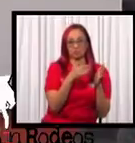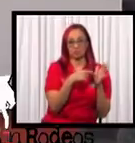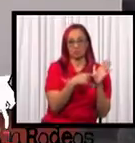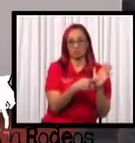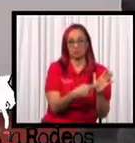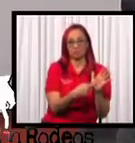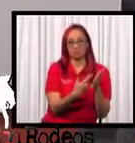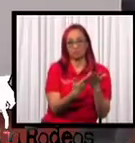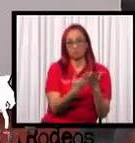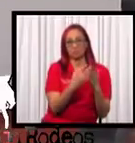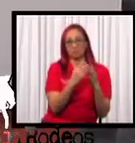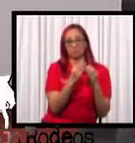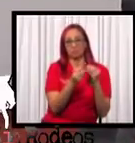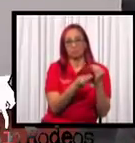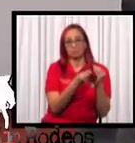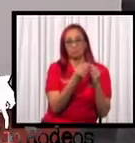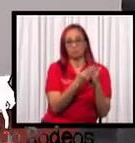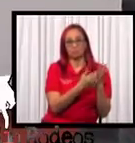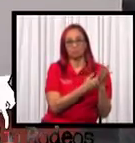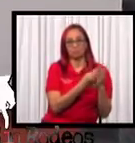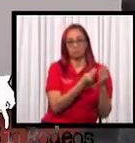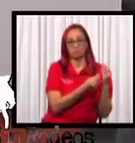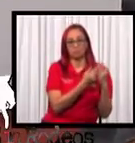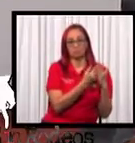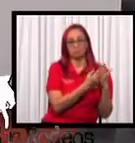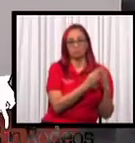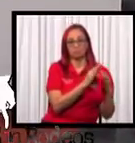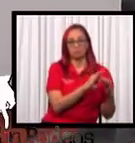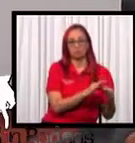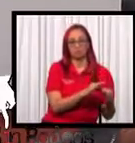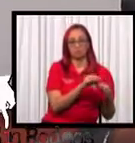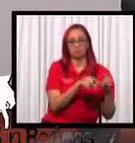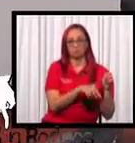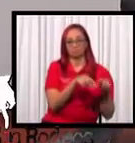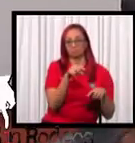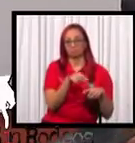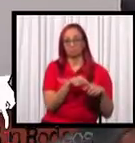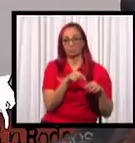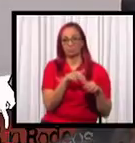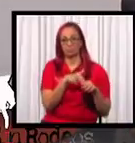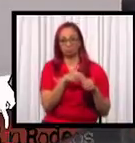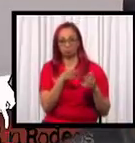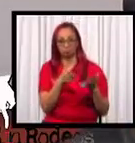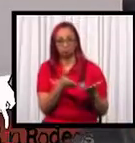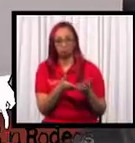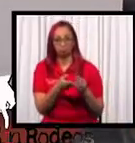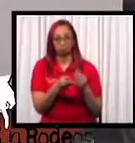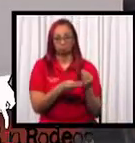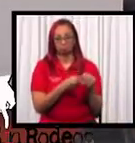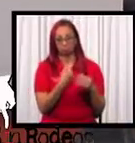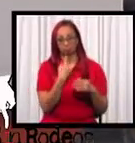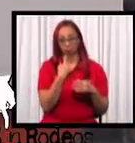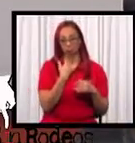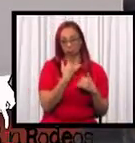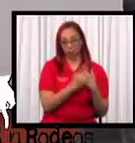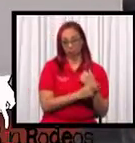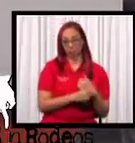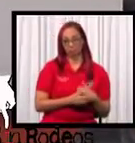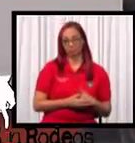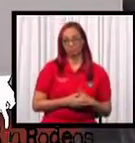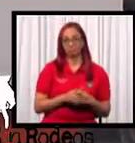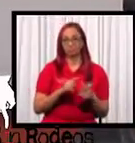costo de producción producto de los agroquímicos, producto de los combustibles, que son caros en este país.